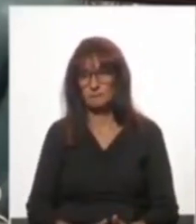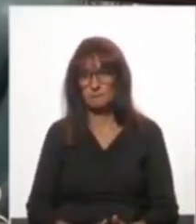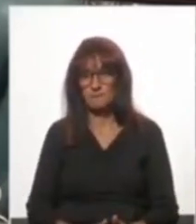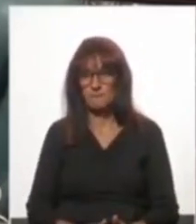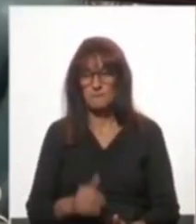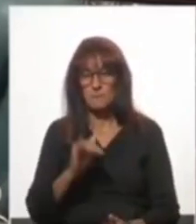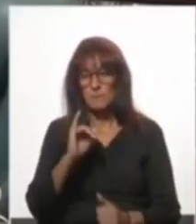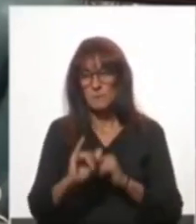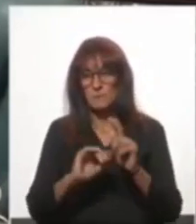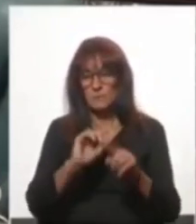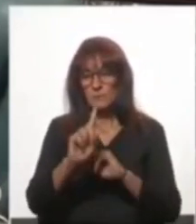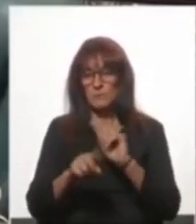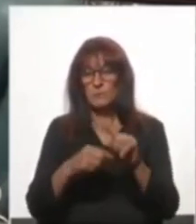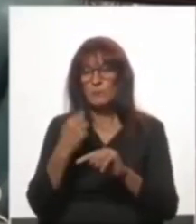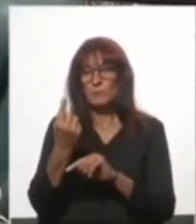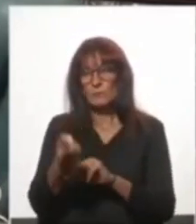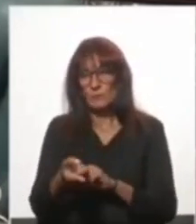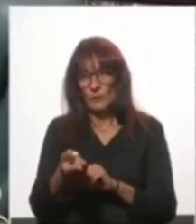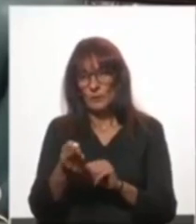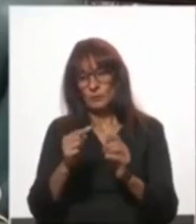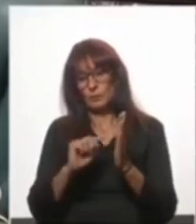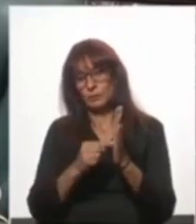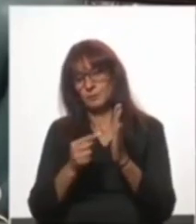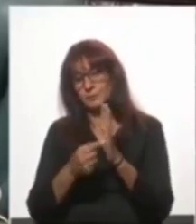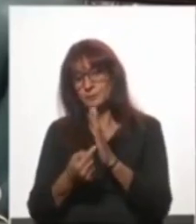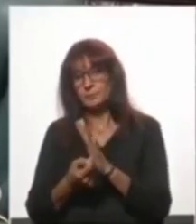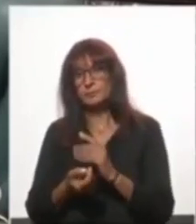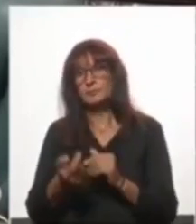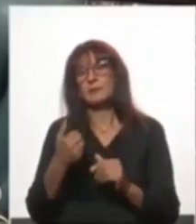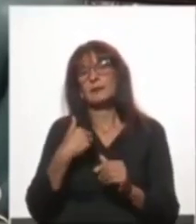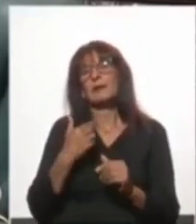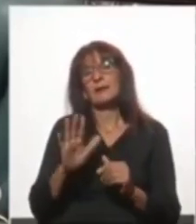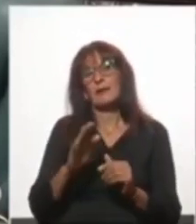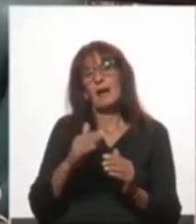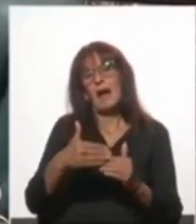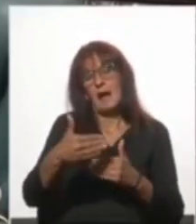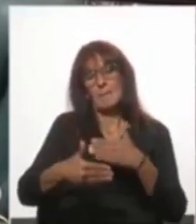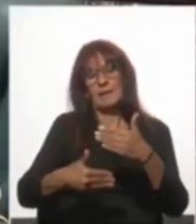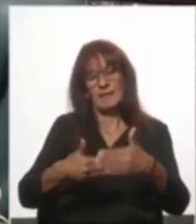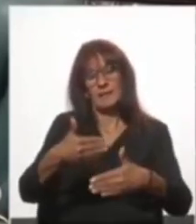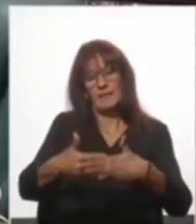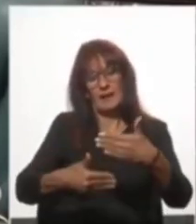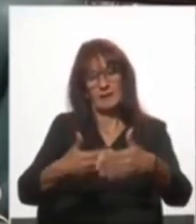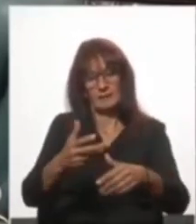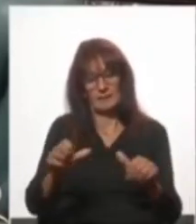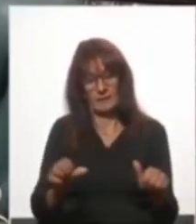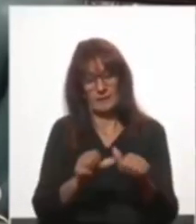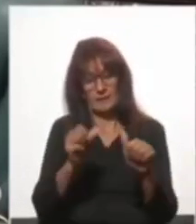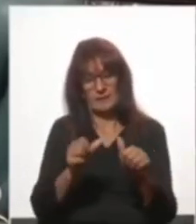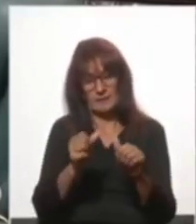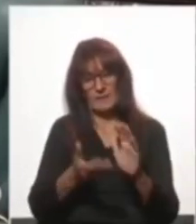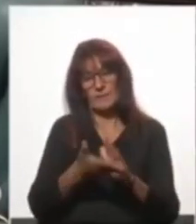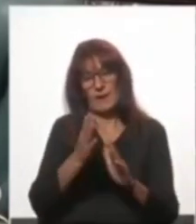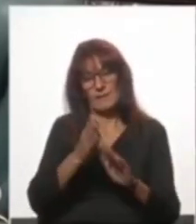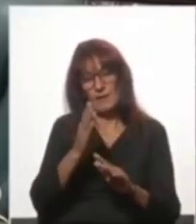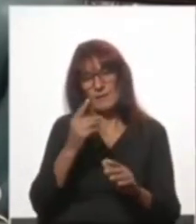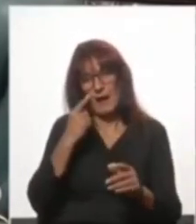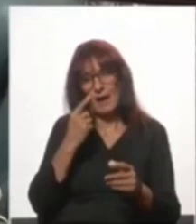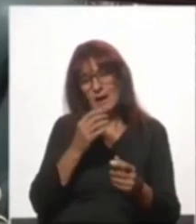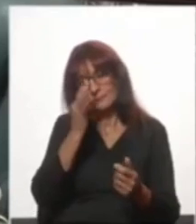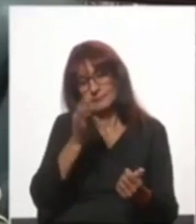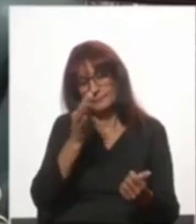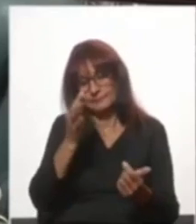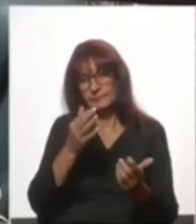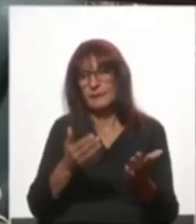Y otros aspectos puntuales que seguramente iremos tocando a medida que avancemos en el articulado, pero que yo quiero